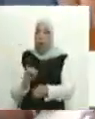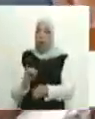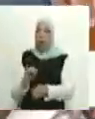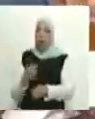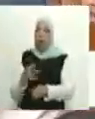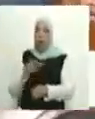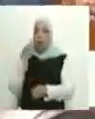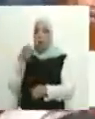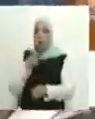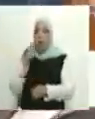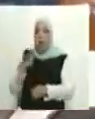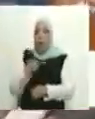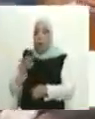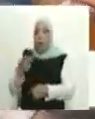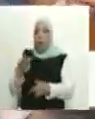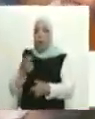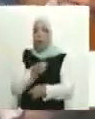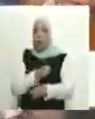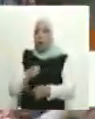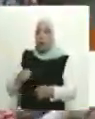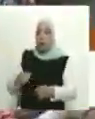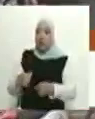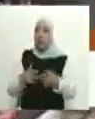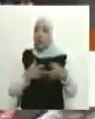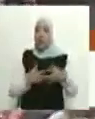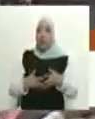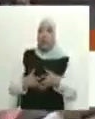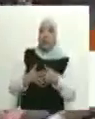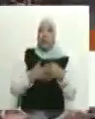la política genocida del imperialismo norteamericano,